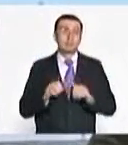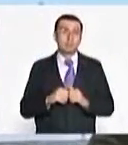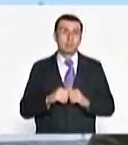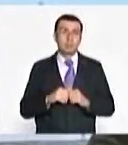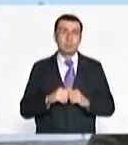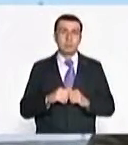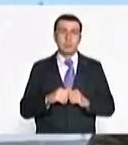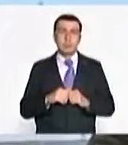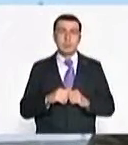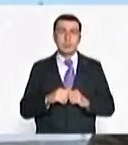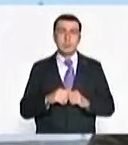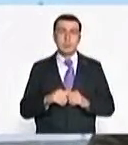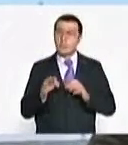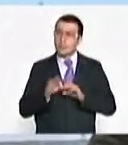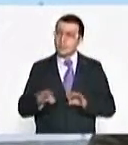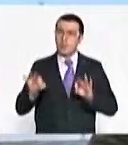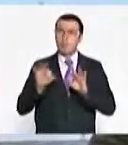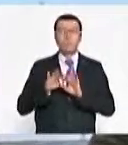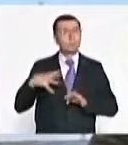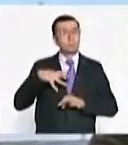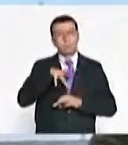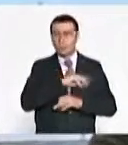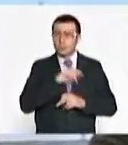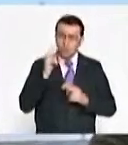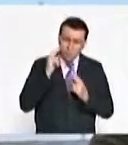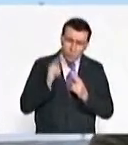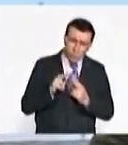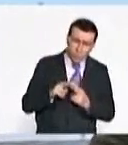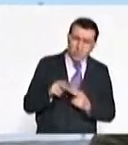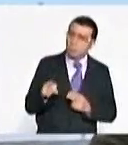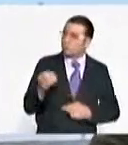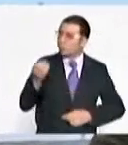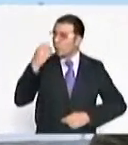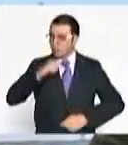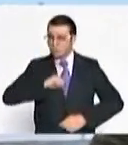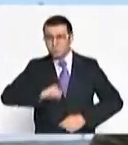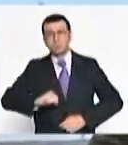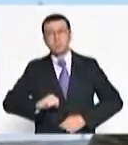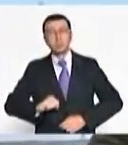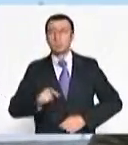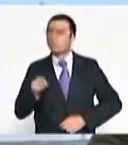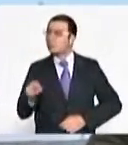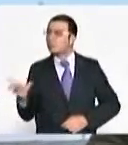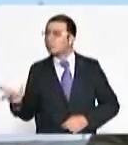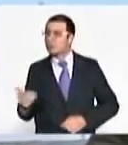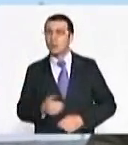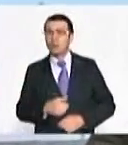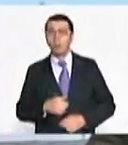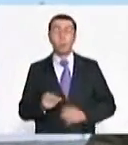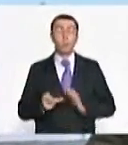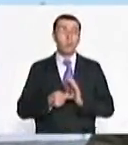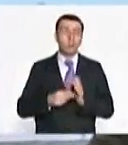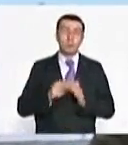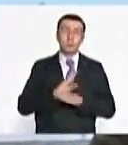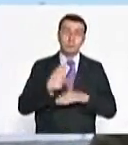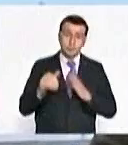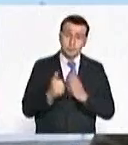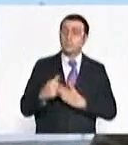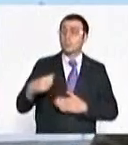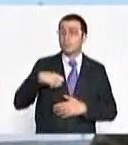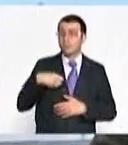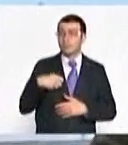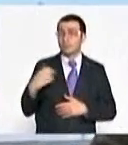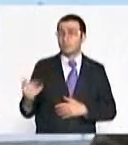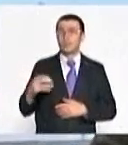de conocer qué son los suplementos dietarios, los nutracéuticos, qué es todo lo que tenemos en